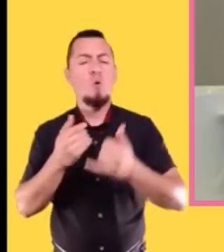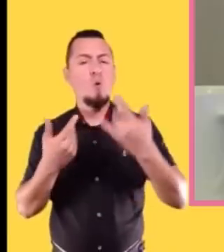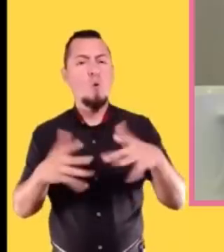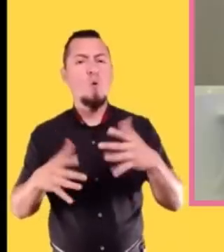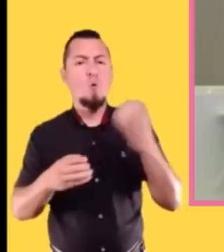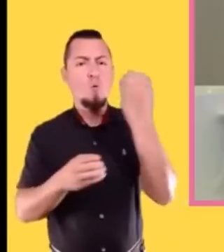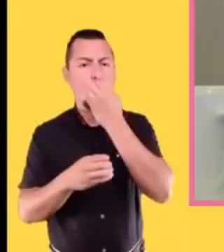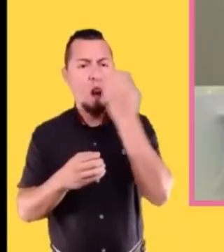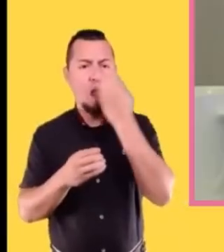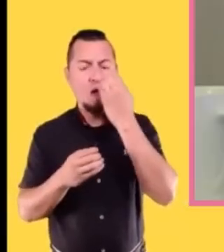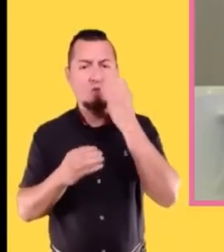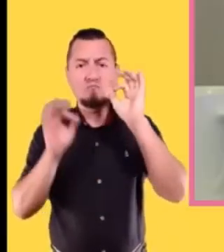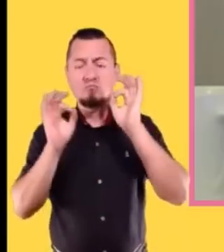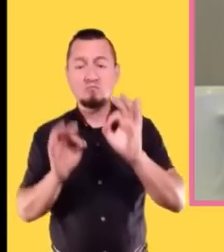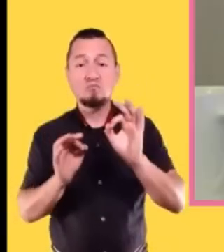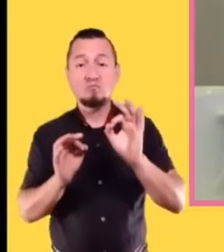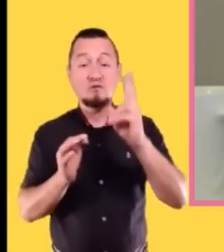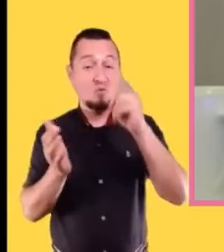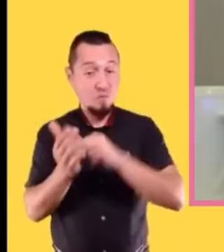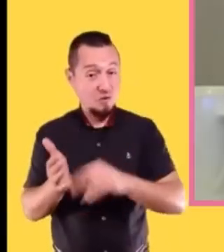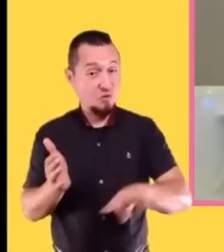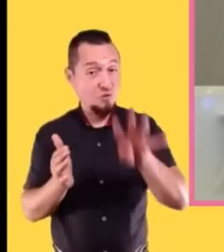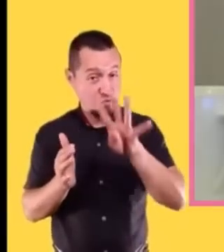lo tiene desde el año 2019.